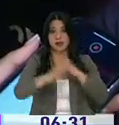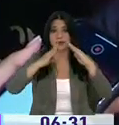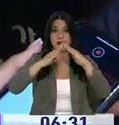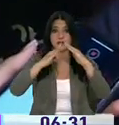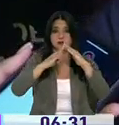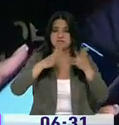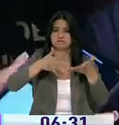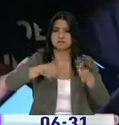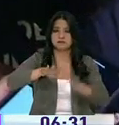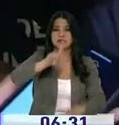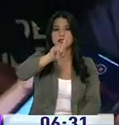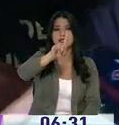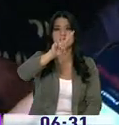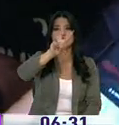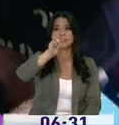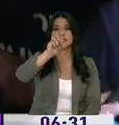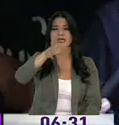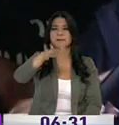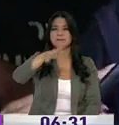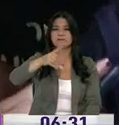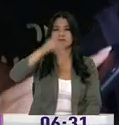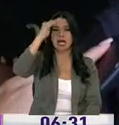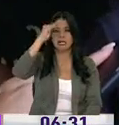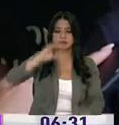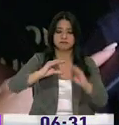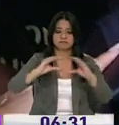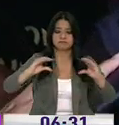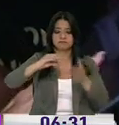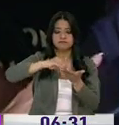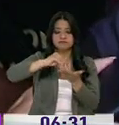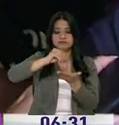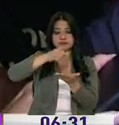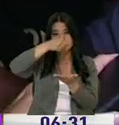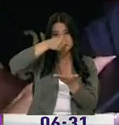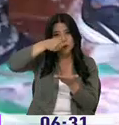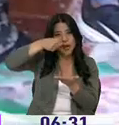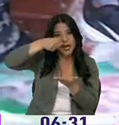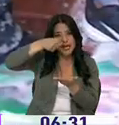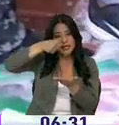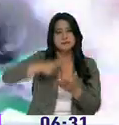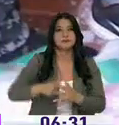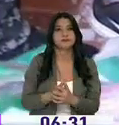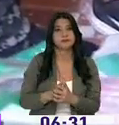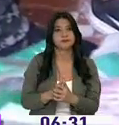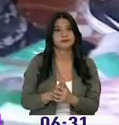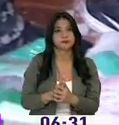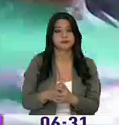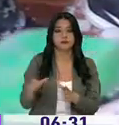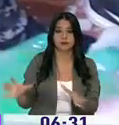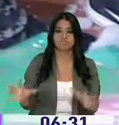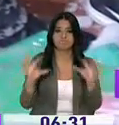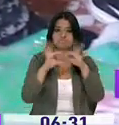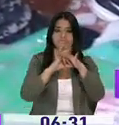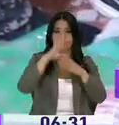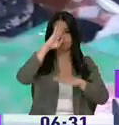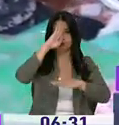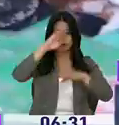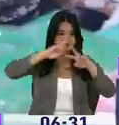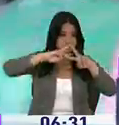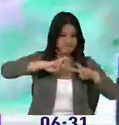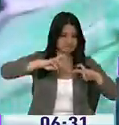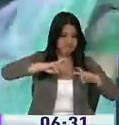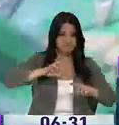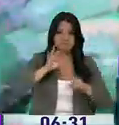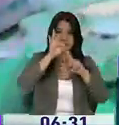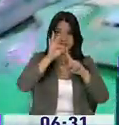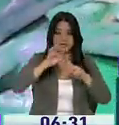de sustancia, presuntamente cocaína, hasta lo que conocemos. Tras un trabajo en conjunto de inteligencia entre el Grupo